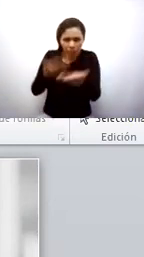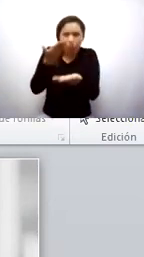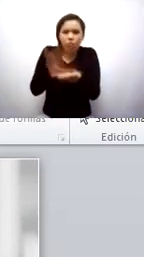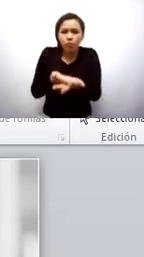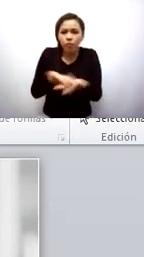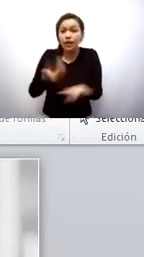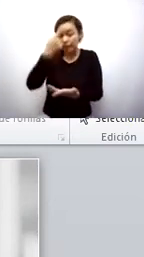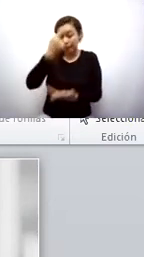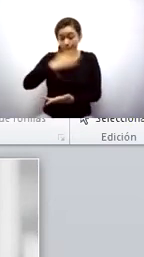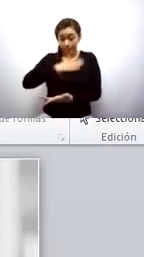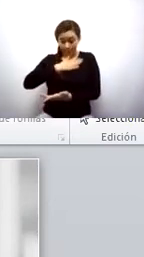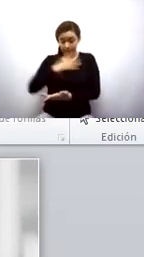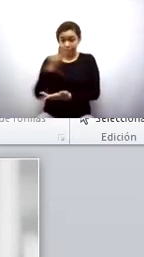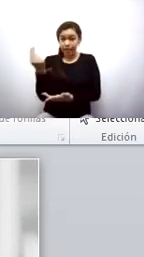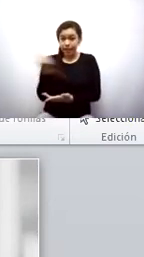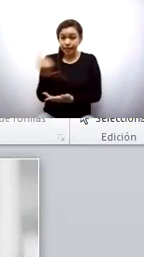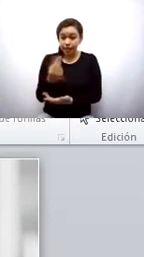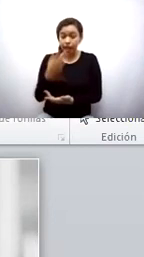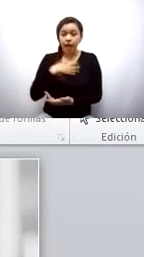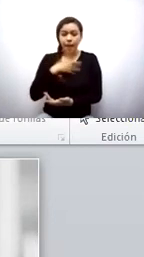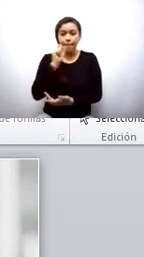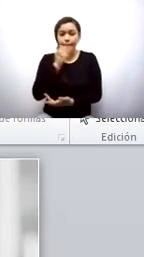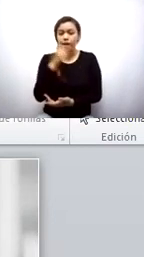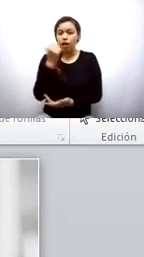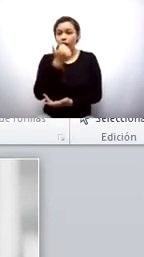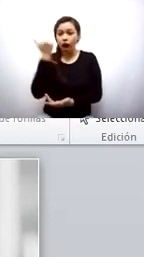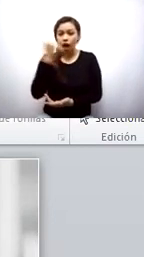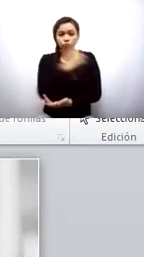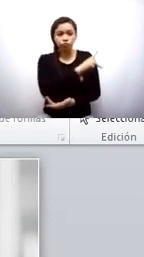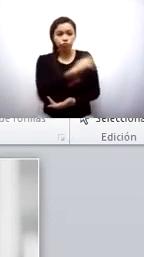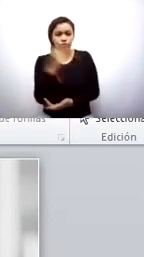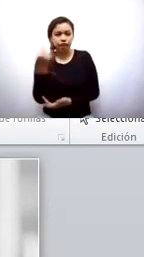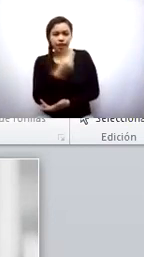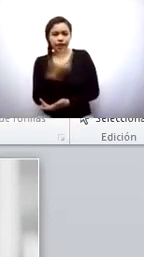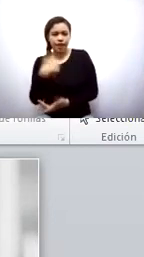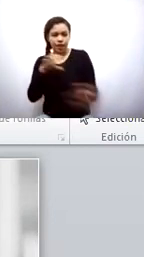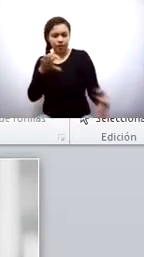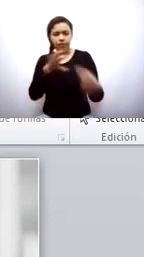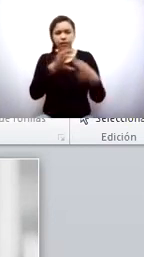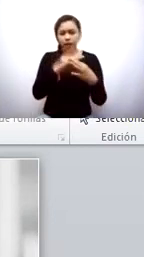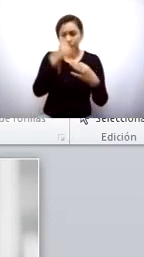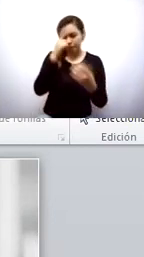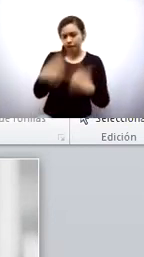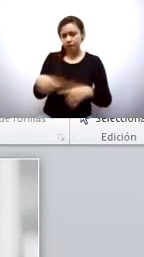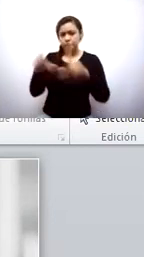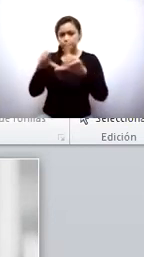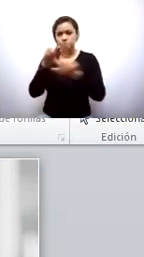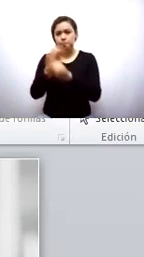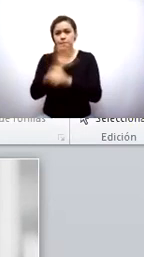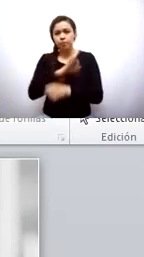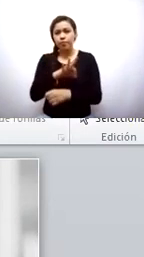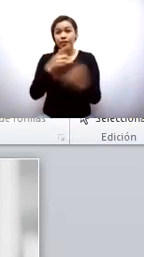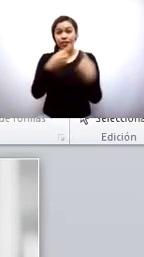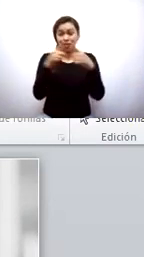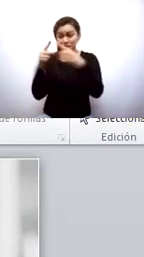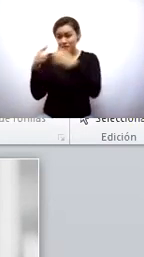mis necesidades y con las necesidades de mis alumnos. Y entonces vemos que hay un sinfín de posibilidades y lo que hace